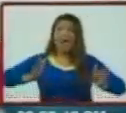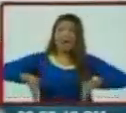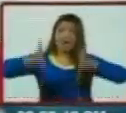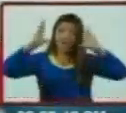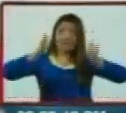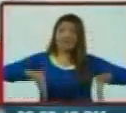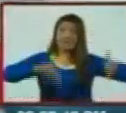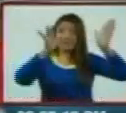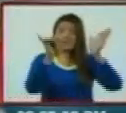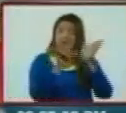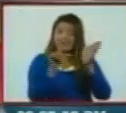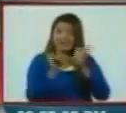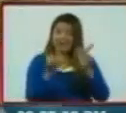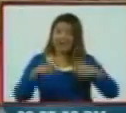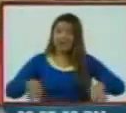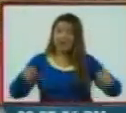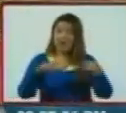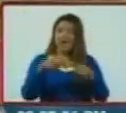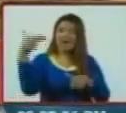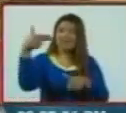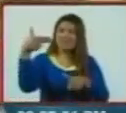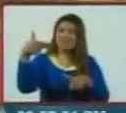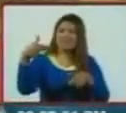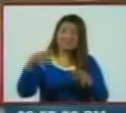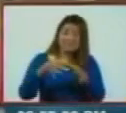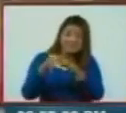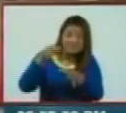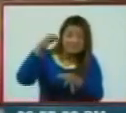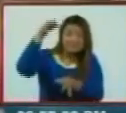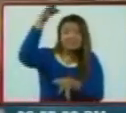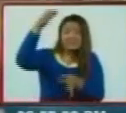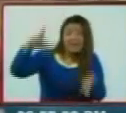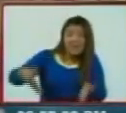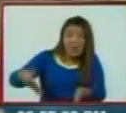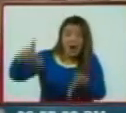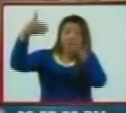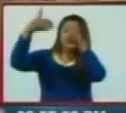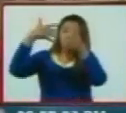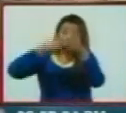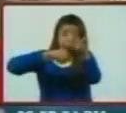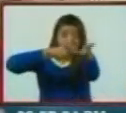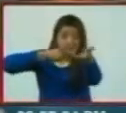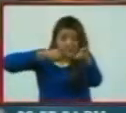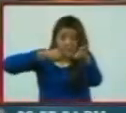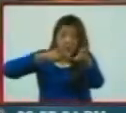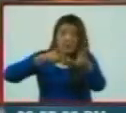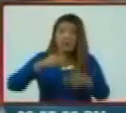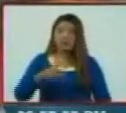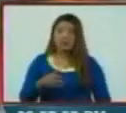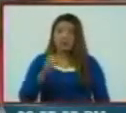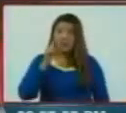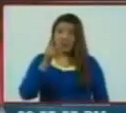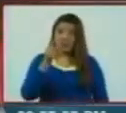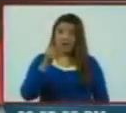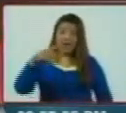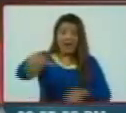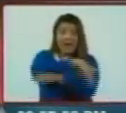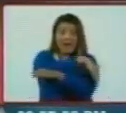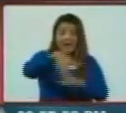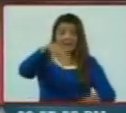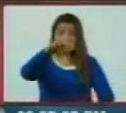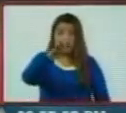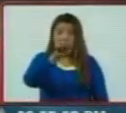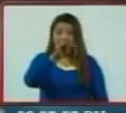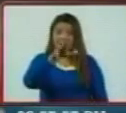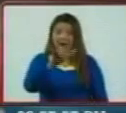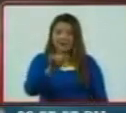la zona. Las balas provenían desde lo más alto de estas residencias. Fue ahí cuando una de ellas, desde la calle María Auxiliadora, le